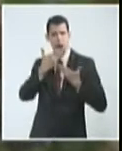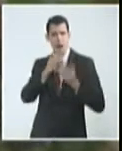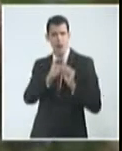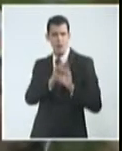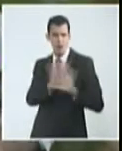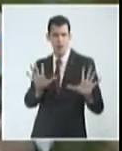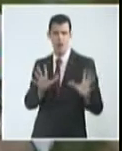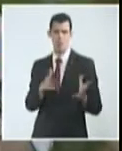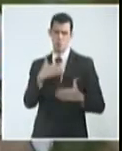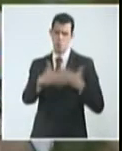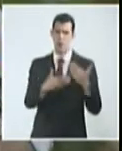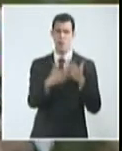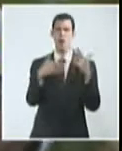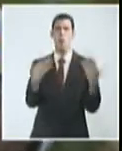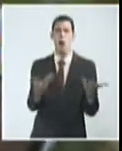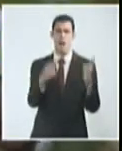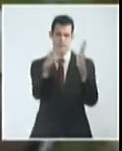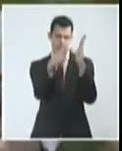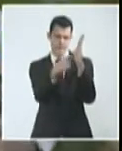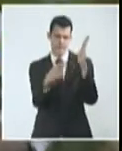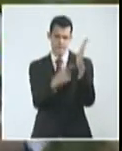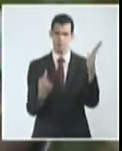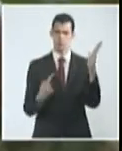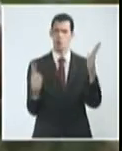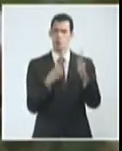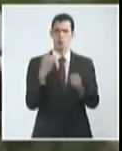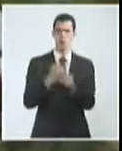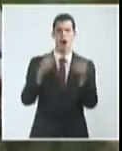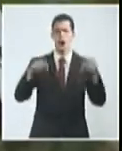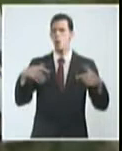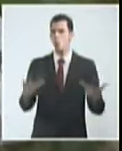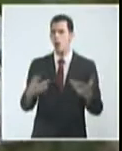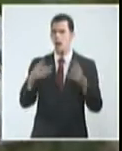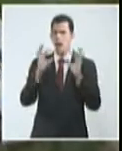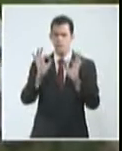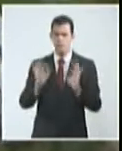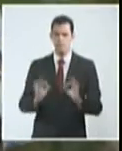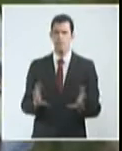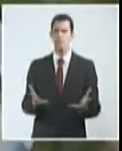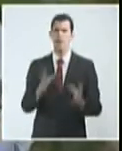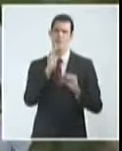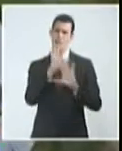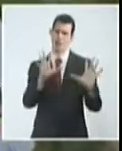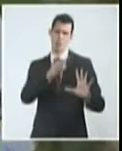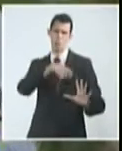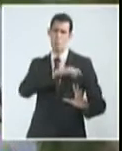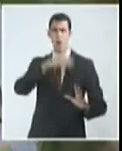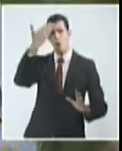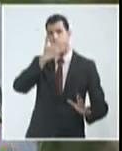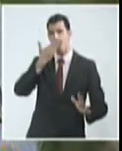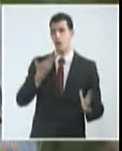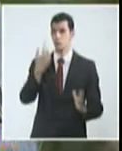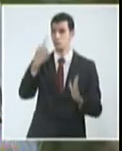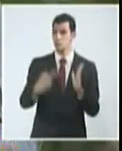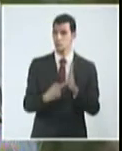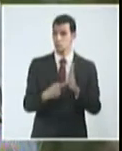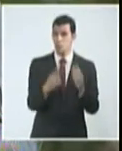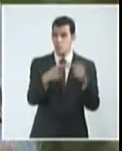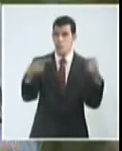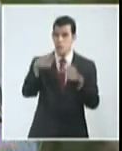constantemente con la voluntad de hacer lo mejor para el pueblo, tomando como base la participación del propio